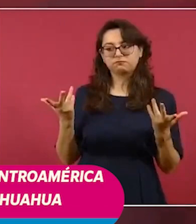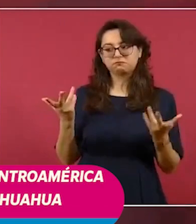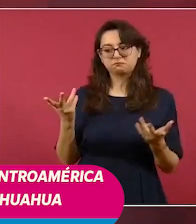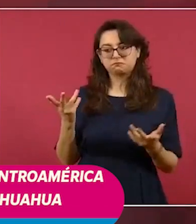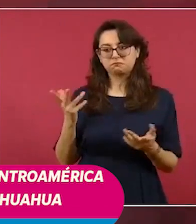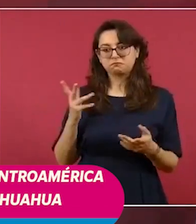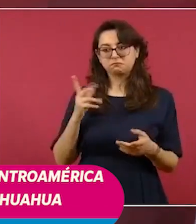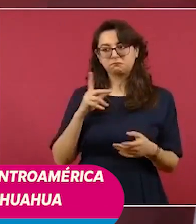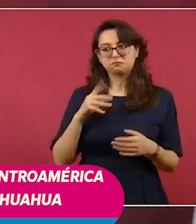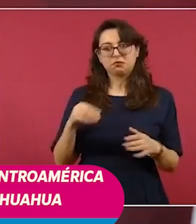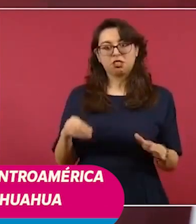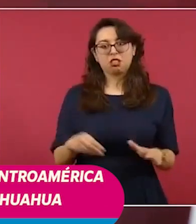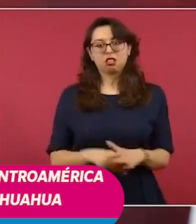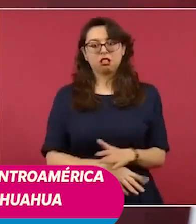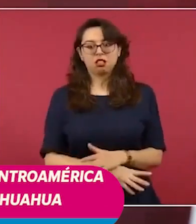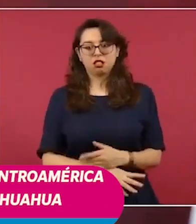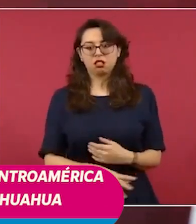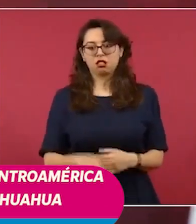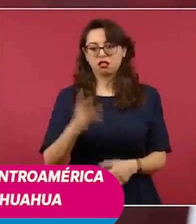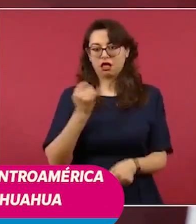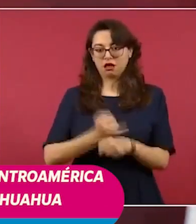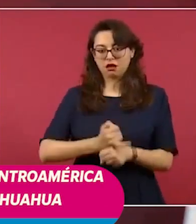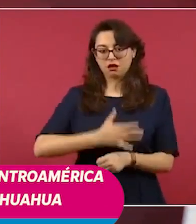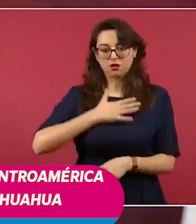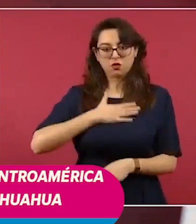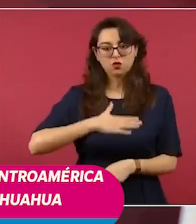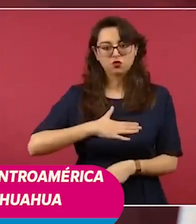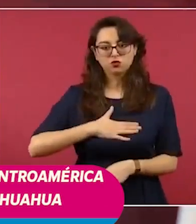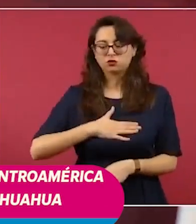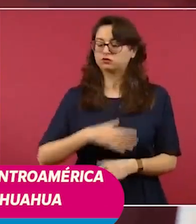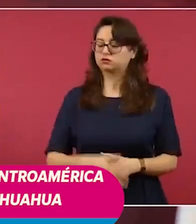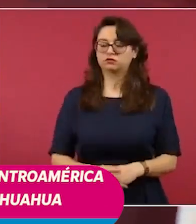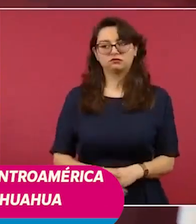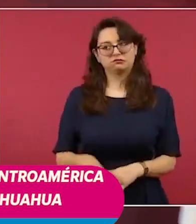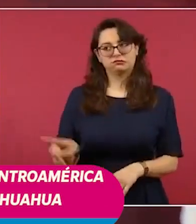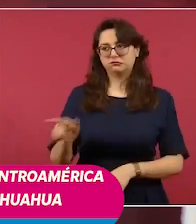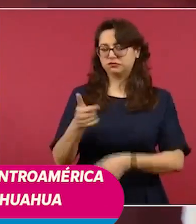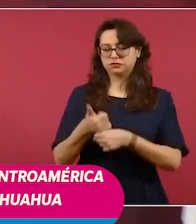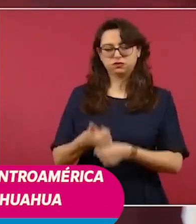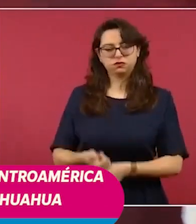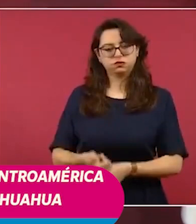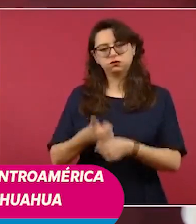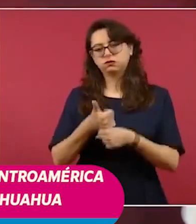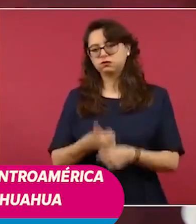injusta ante esto que es tan doloroso,